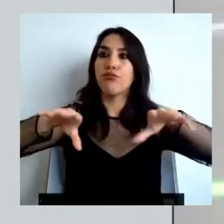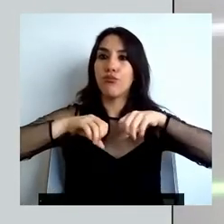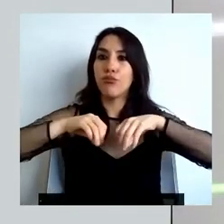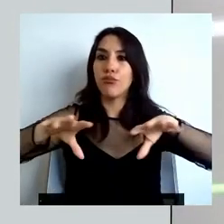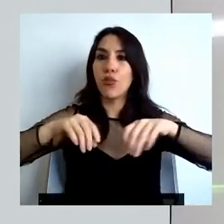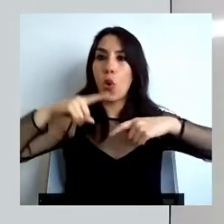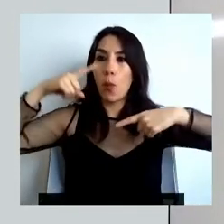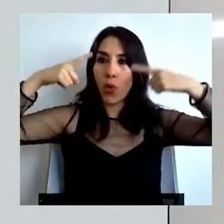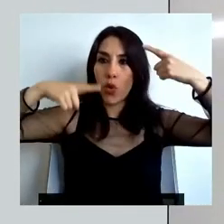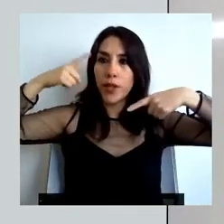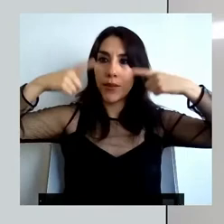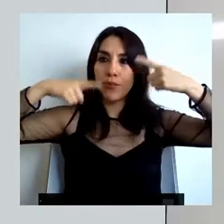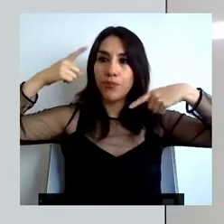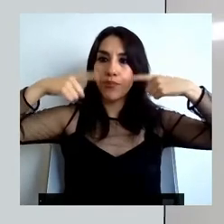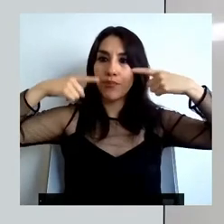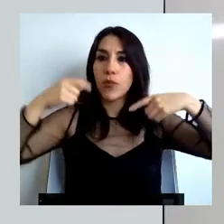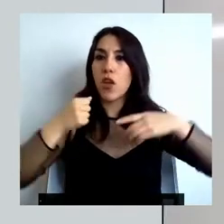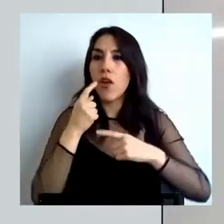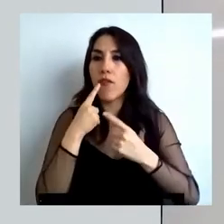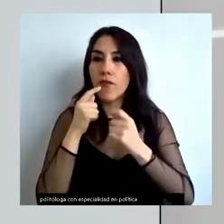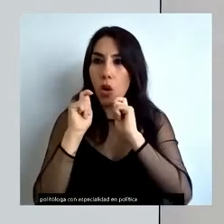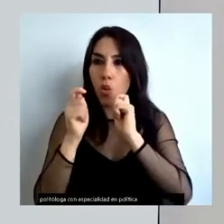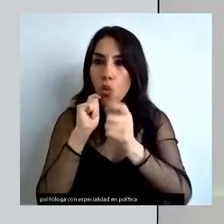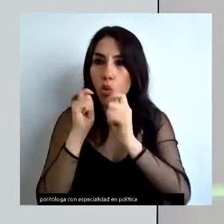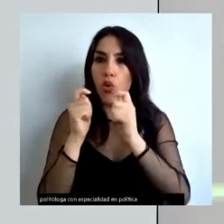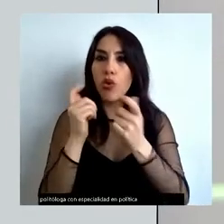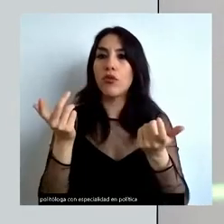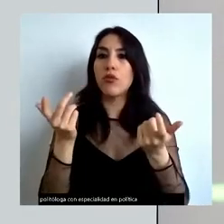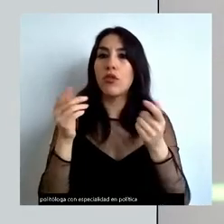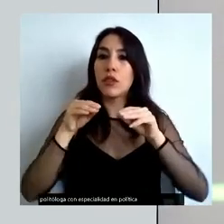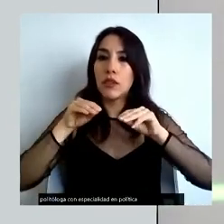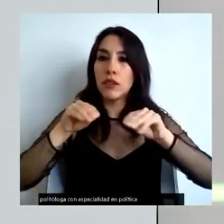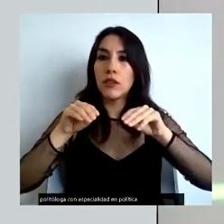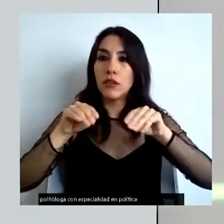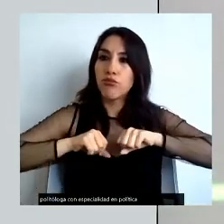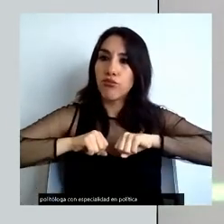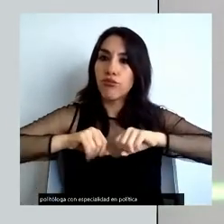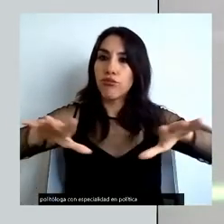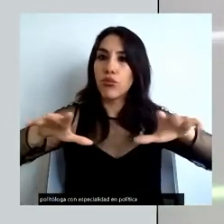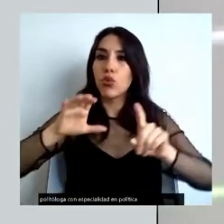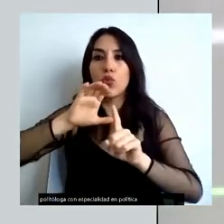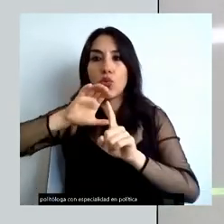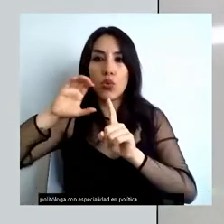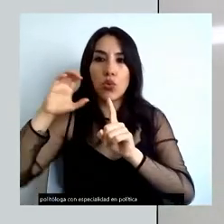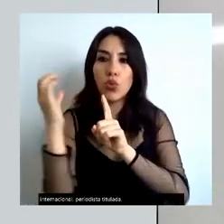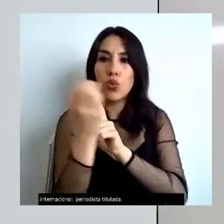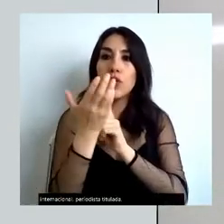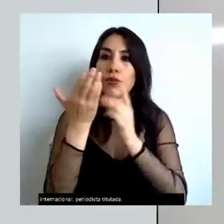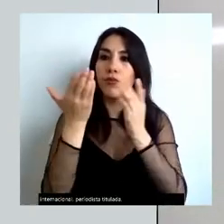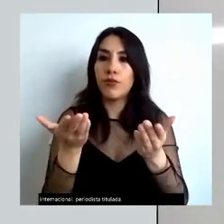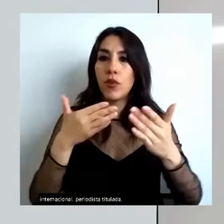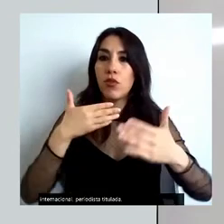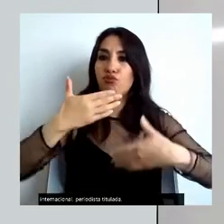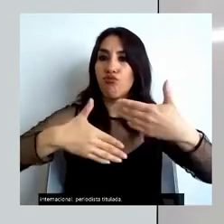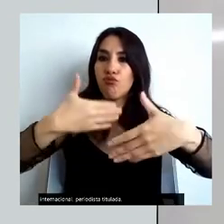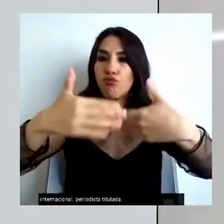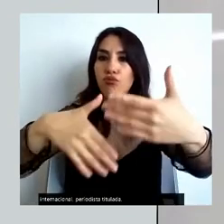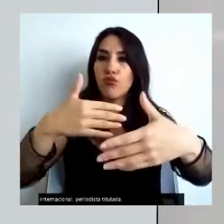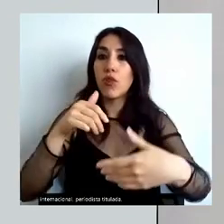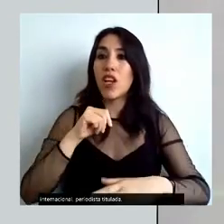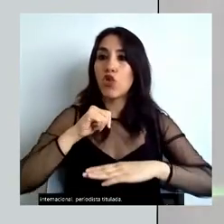coach multicultural. También desempeñó funciones directivas hasta el año 2000 en el sector privado en